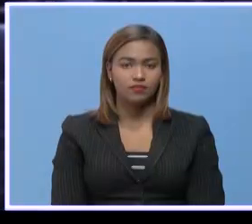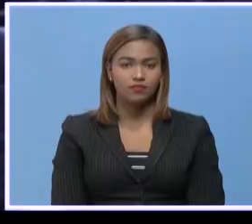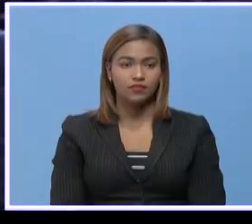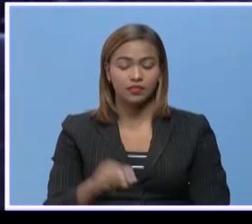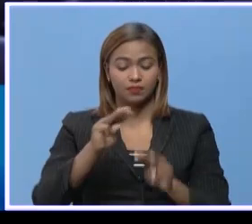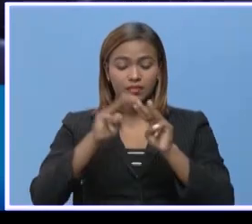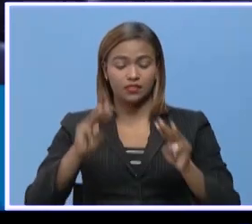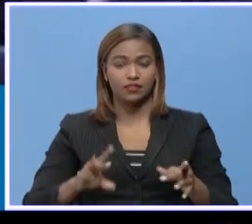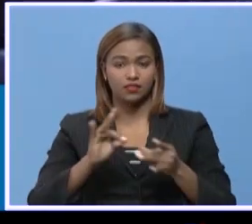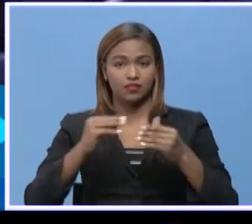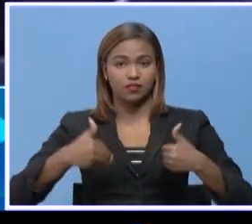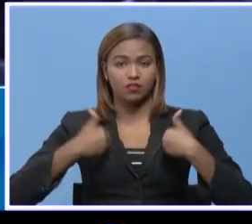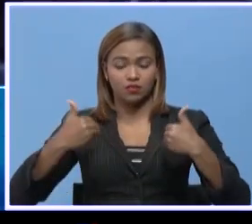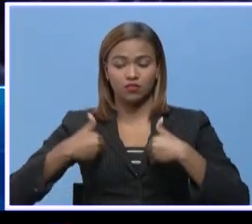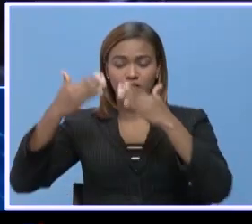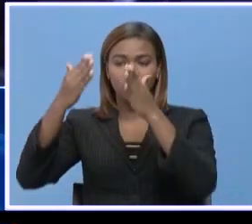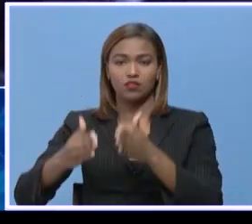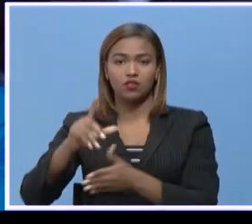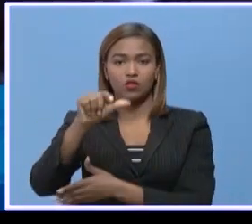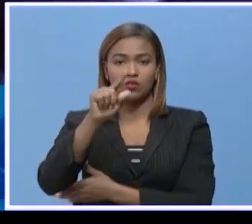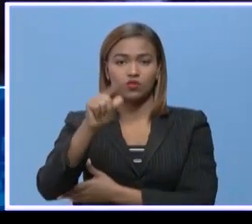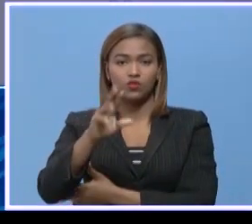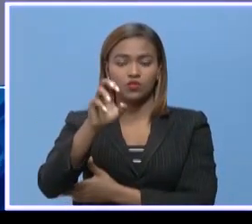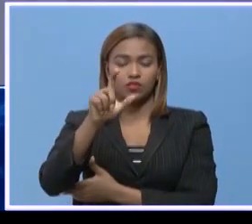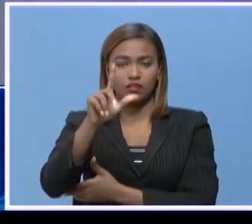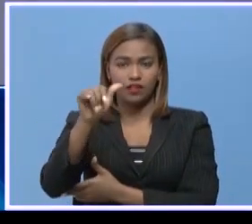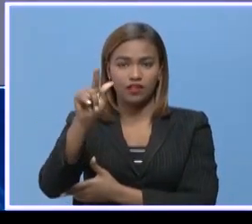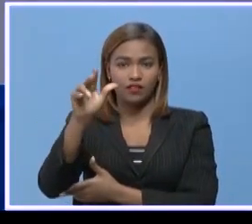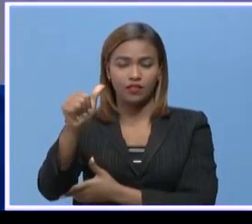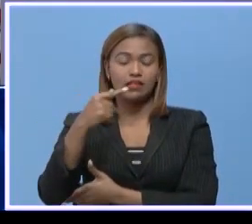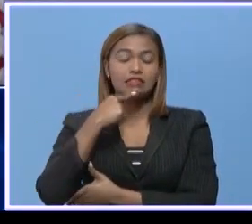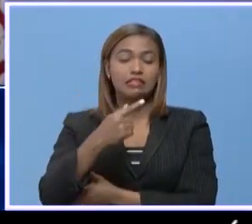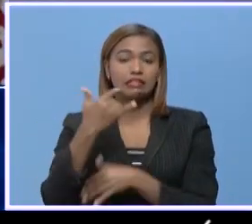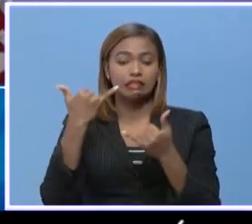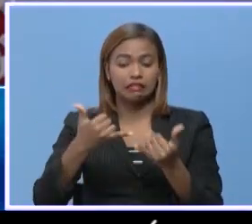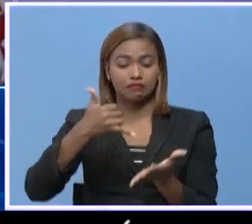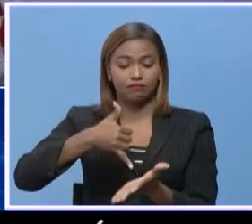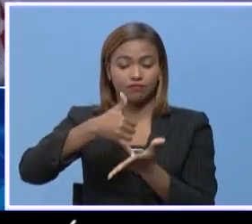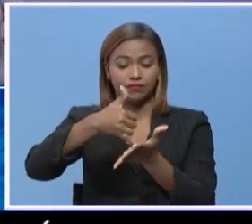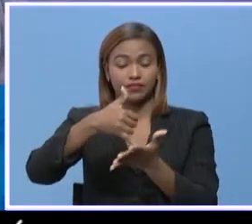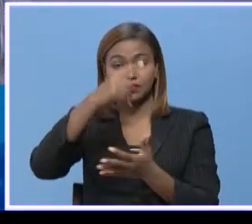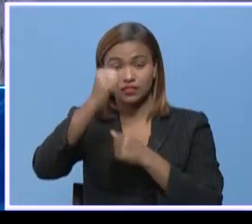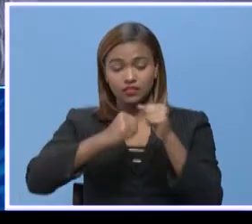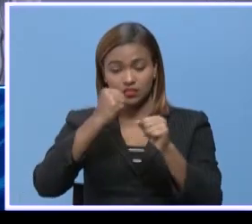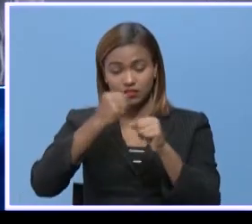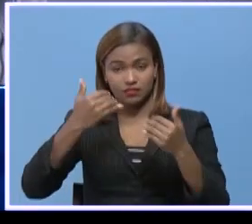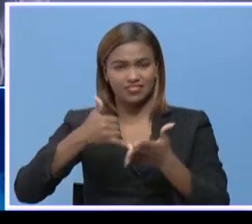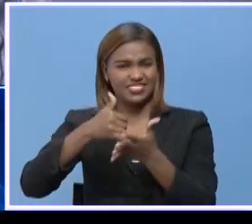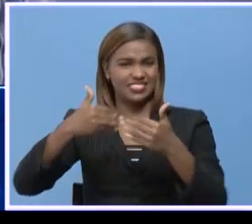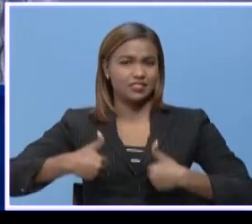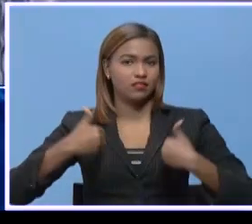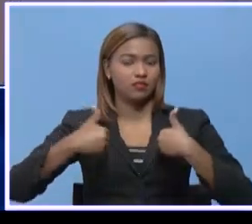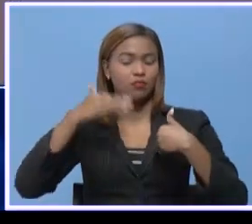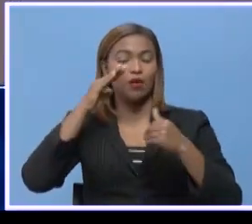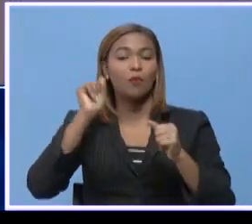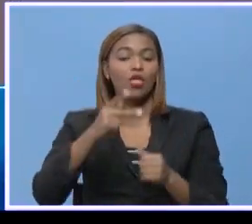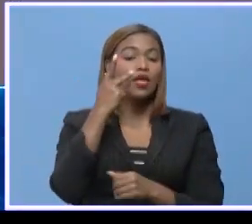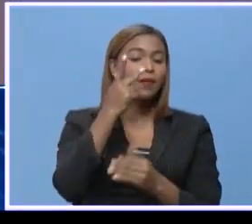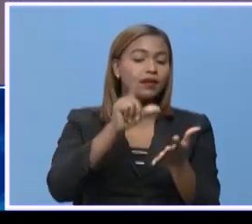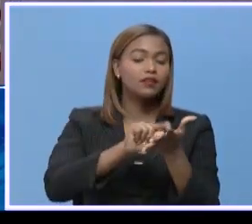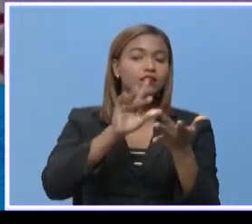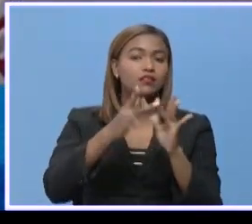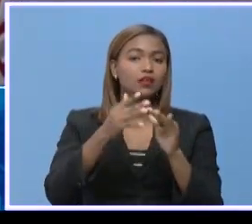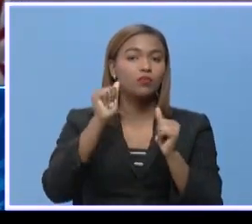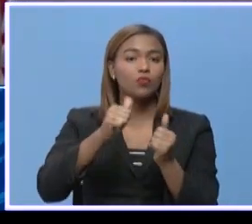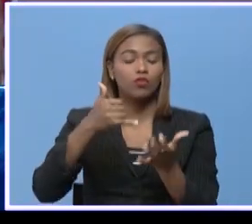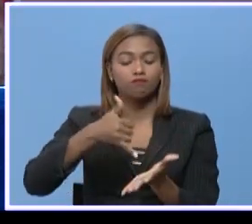Ministra de la Juventud, Luz del Alba Jiménez, informó que la edición de este año del Premio de la Juventud se realizará de manera virtual, en el cual